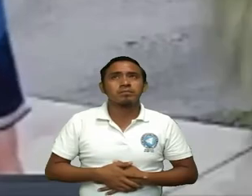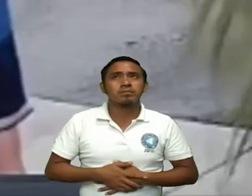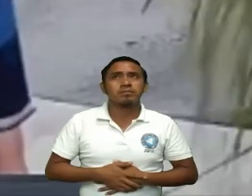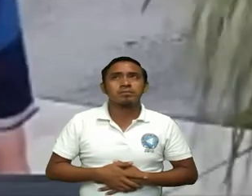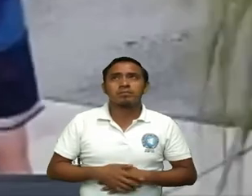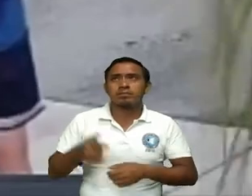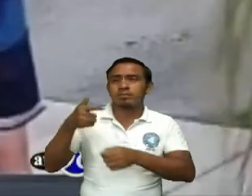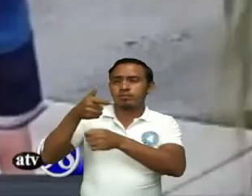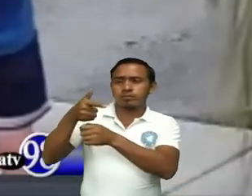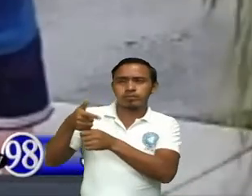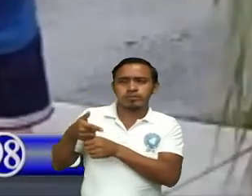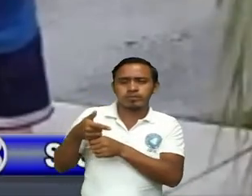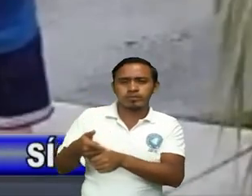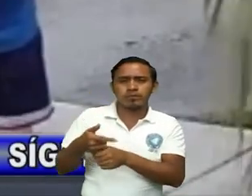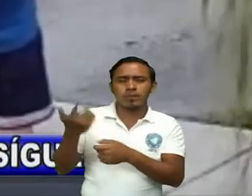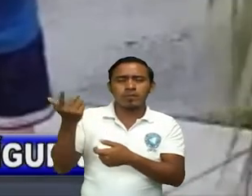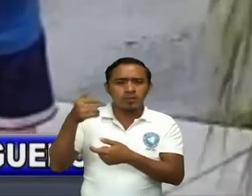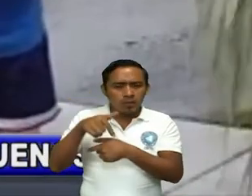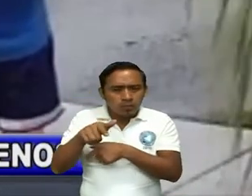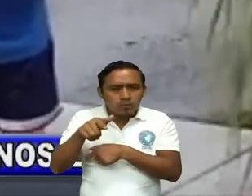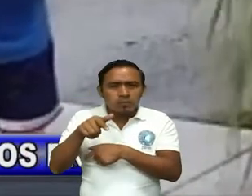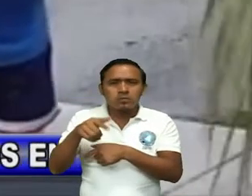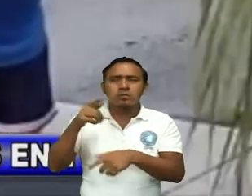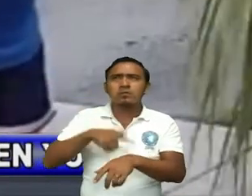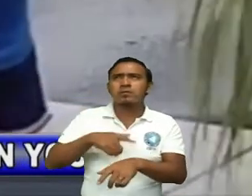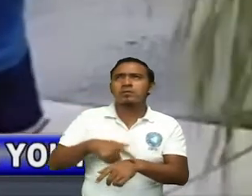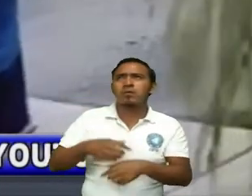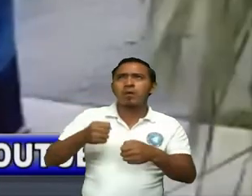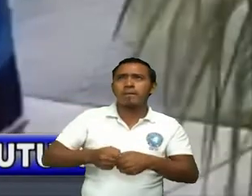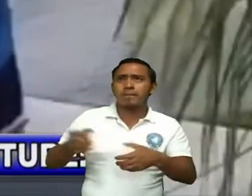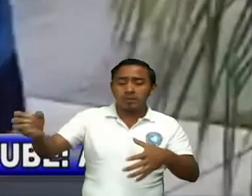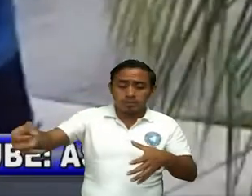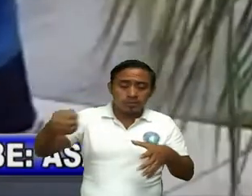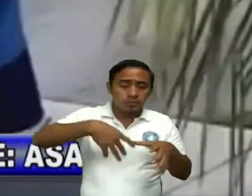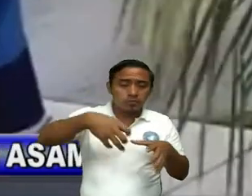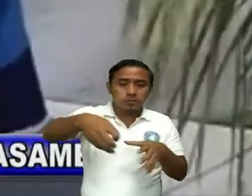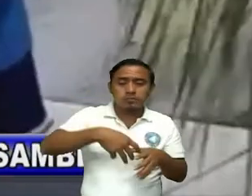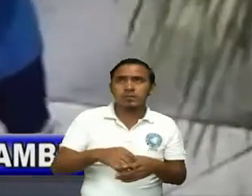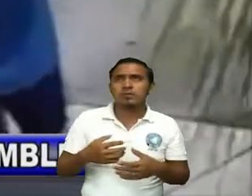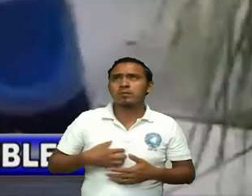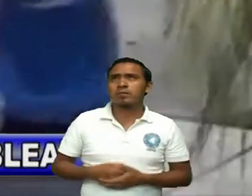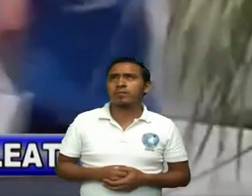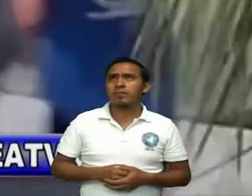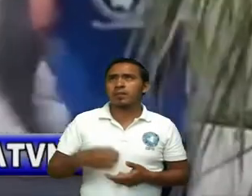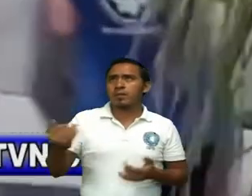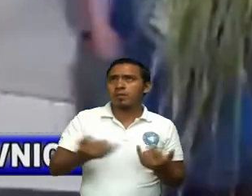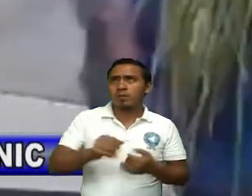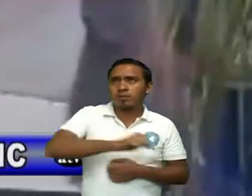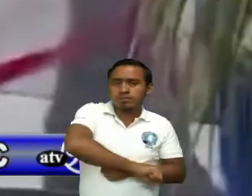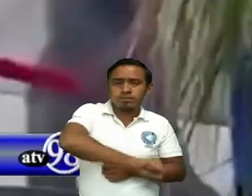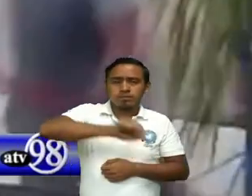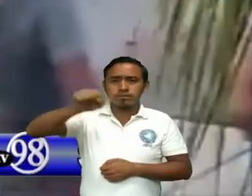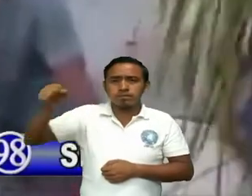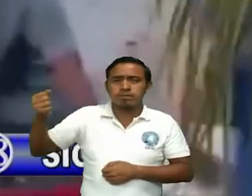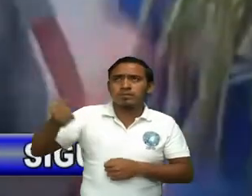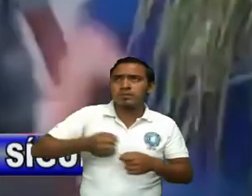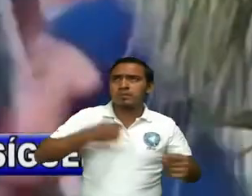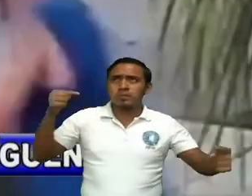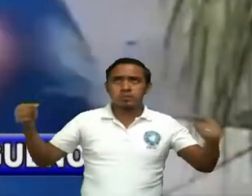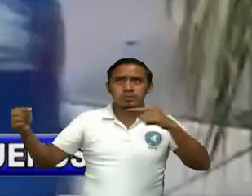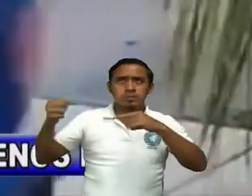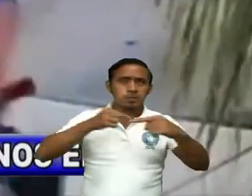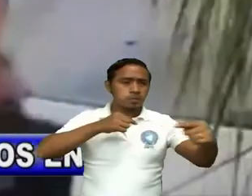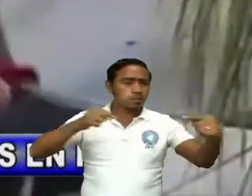Una cámara de seguridad captó el momento en el que un recolector de basura ataca con una espada a un hombre a raíz de una disputa